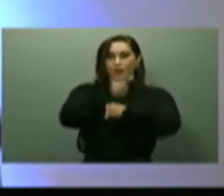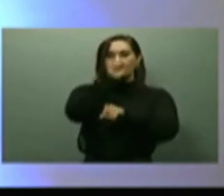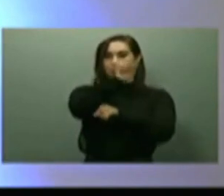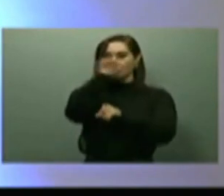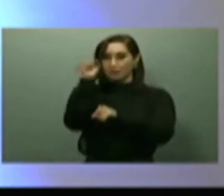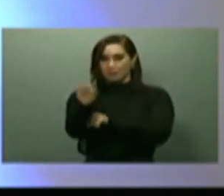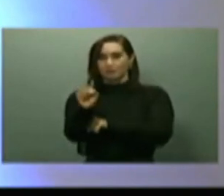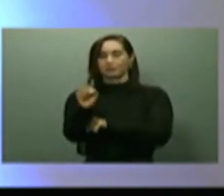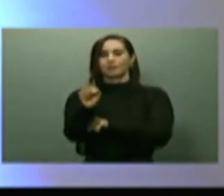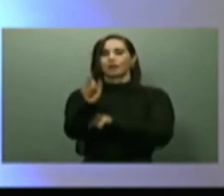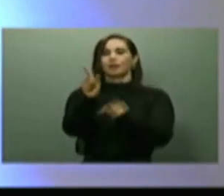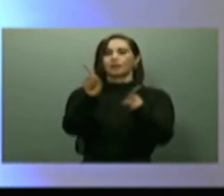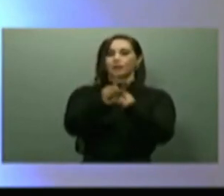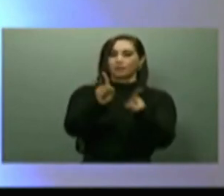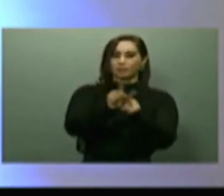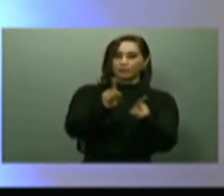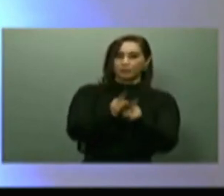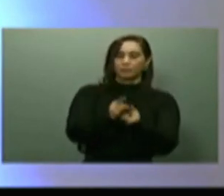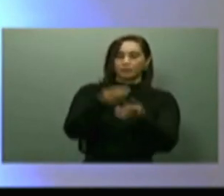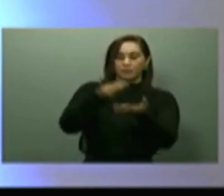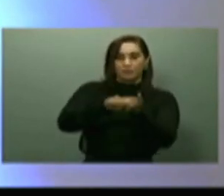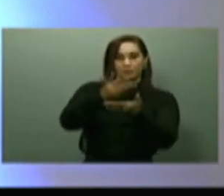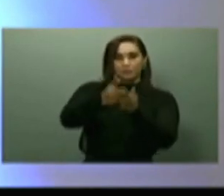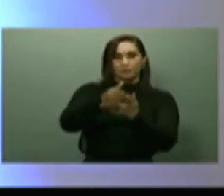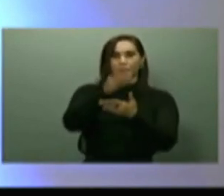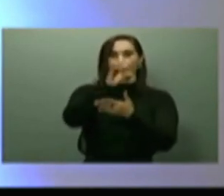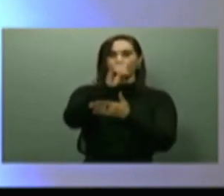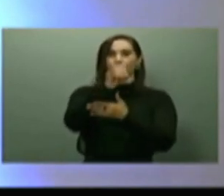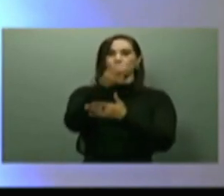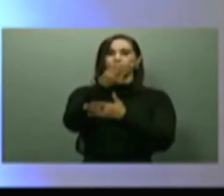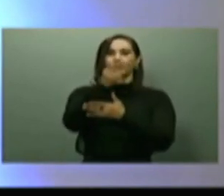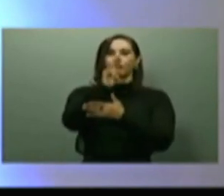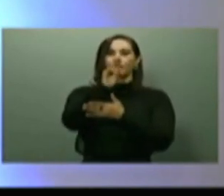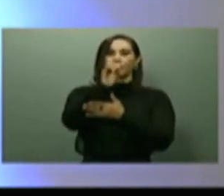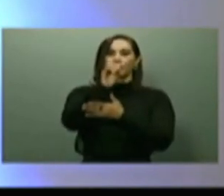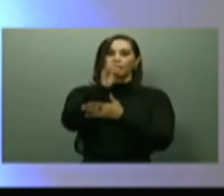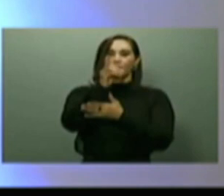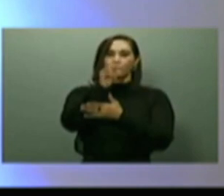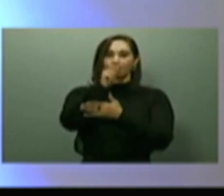Pero eso no solo se traduce, digamos, se puede decir,